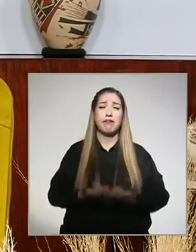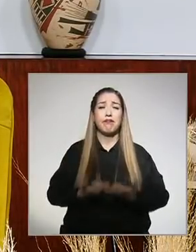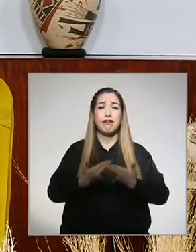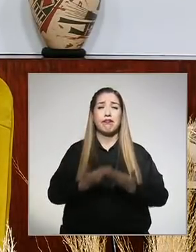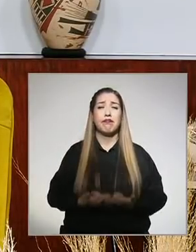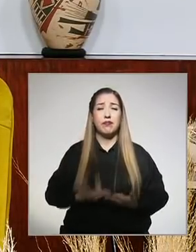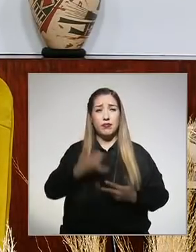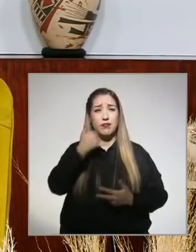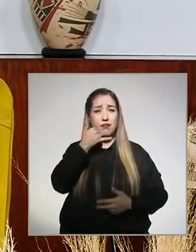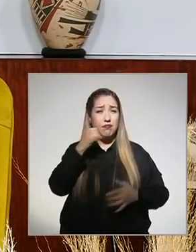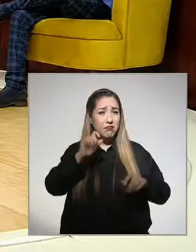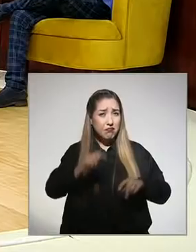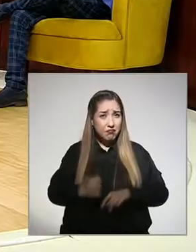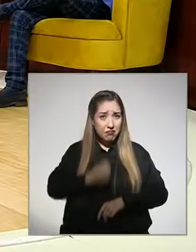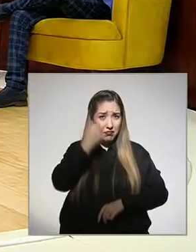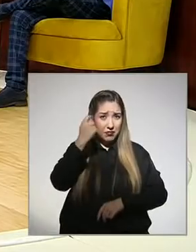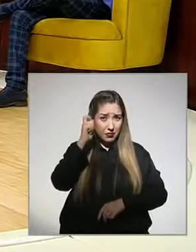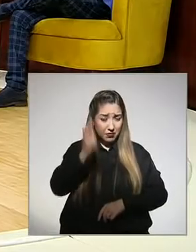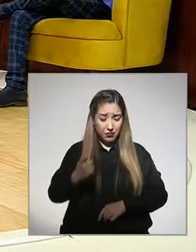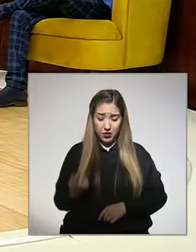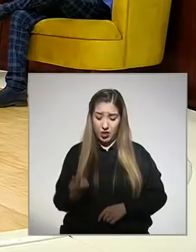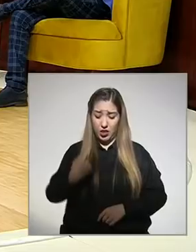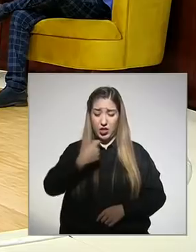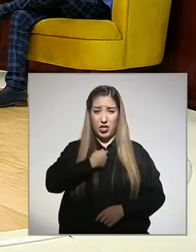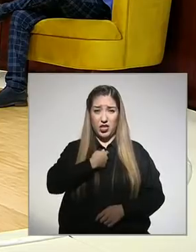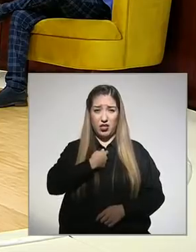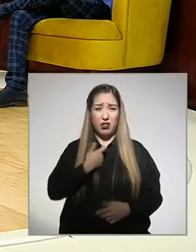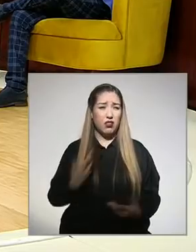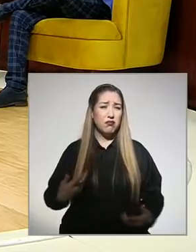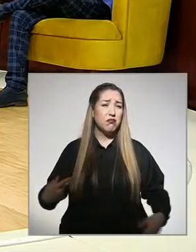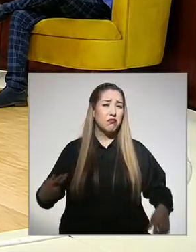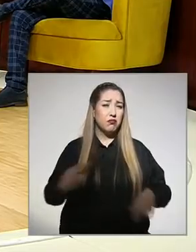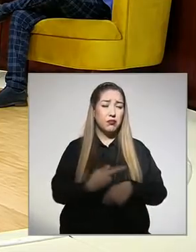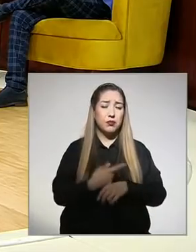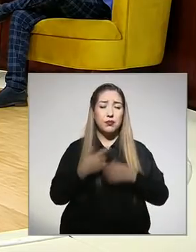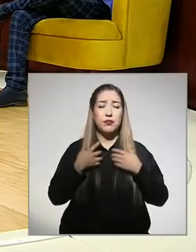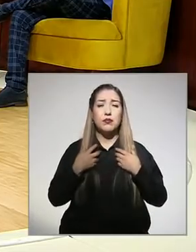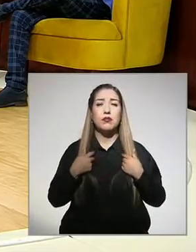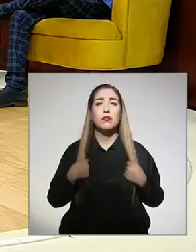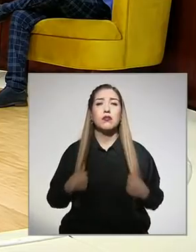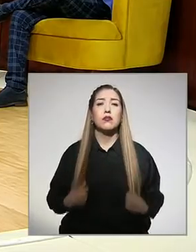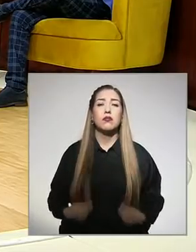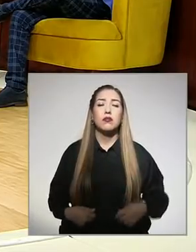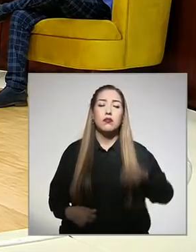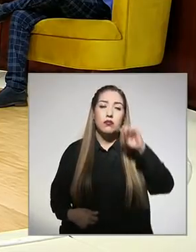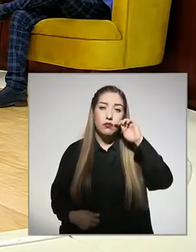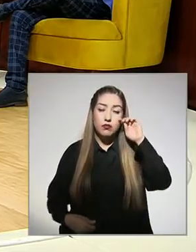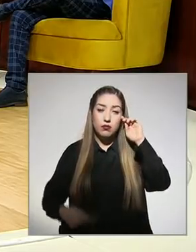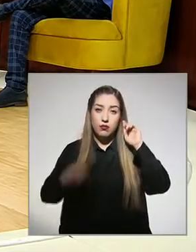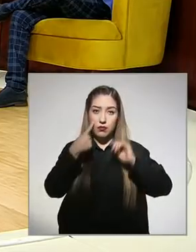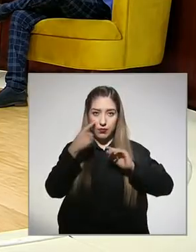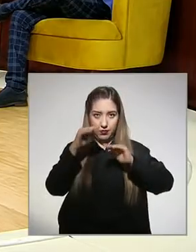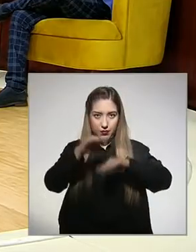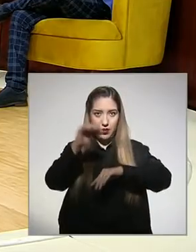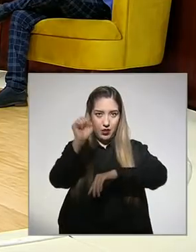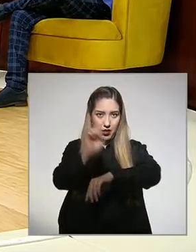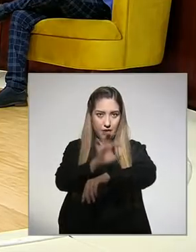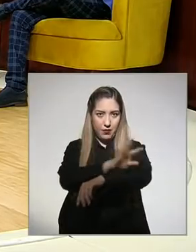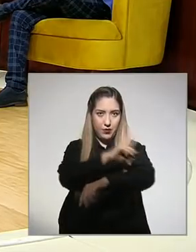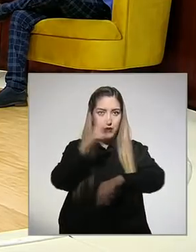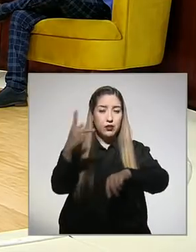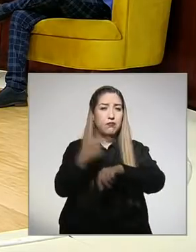identidad? Lo que pasa es, sí. ¿Cuáles son estas consecuencias a nivel...? Mira, A nivel emocional, pues ya hemos hablado, ¿no? El